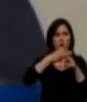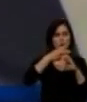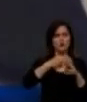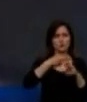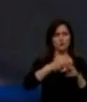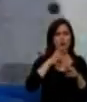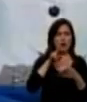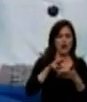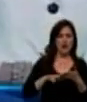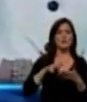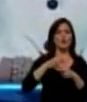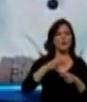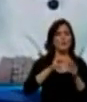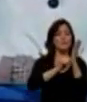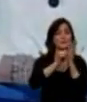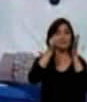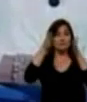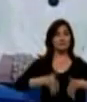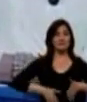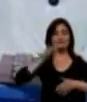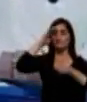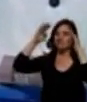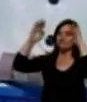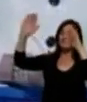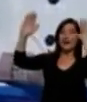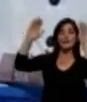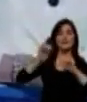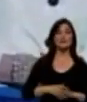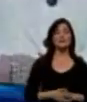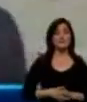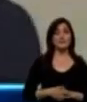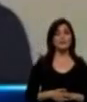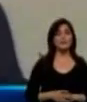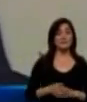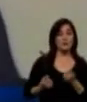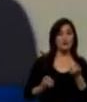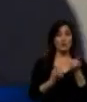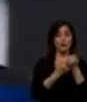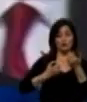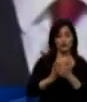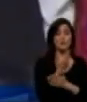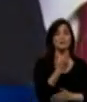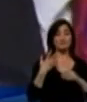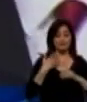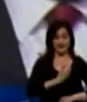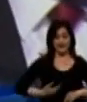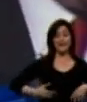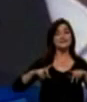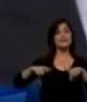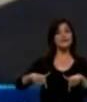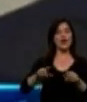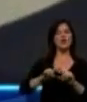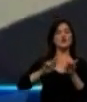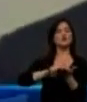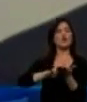los ministros que saludaron acá a los presentes, a los militantes y también a quienes apoyan al nuevo presidente Lenín Moreno, que se congregaron